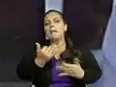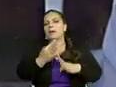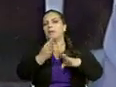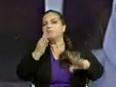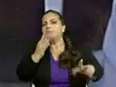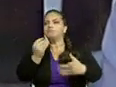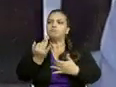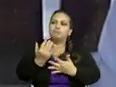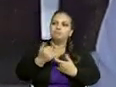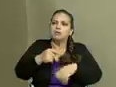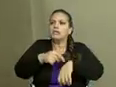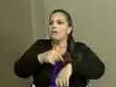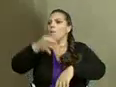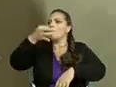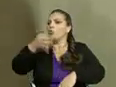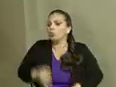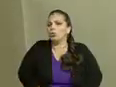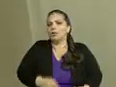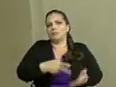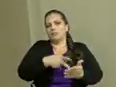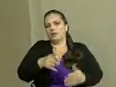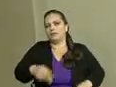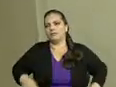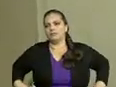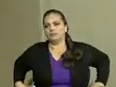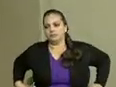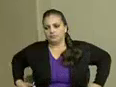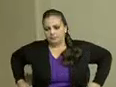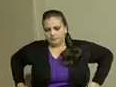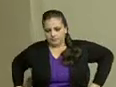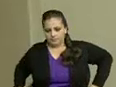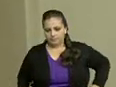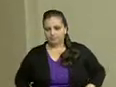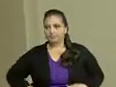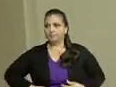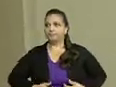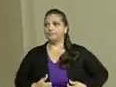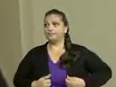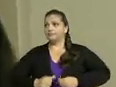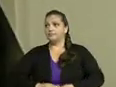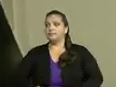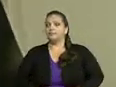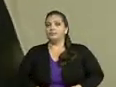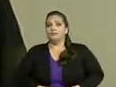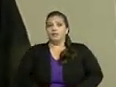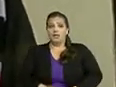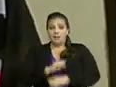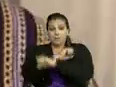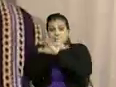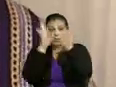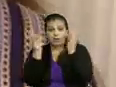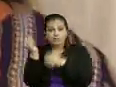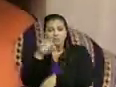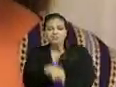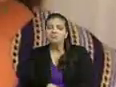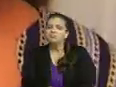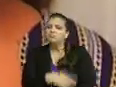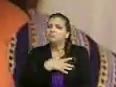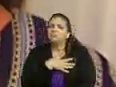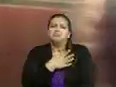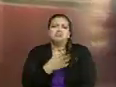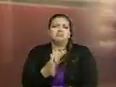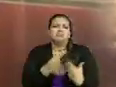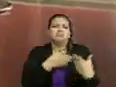que cumplir con el deber. Madrugando siempre porque me gusta pagarlo anticipado, o sea, la fecha que corresponde. Llegué a las